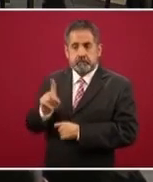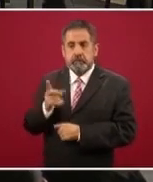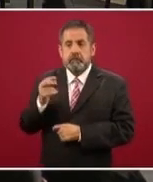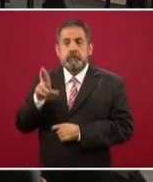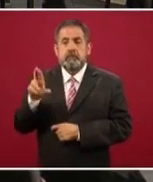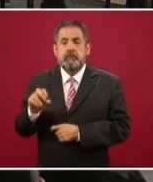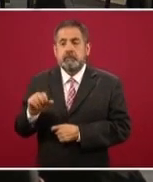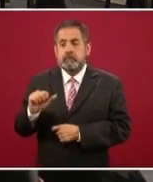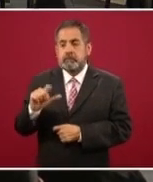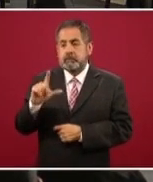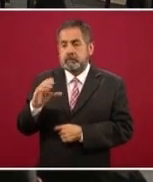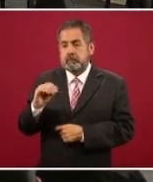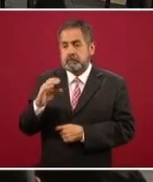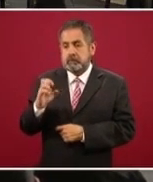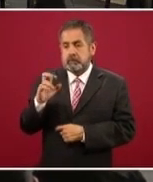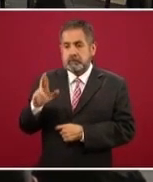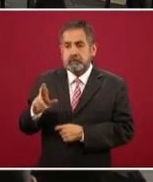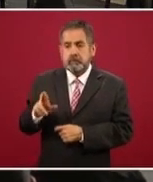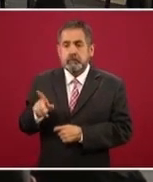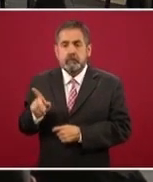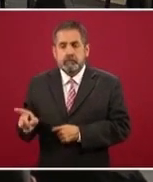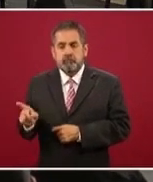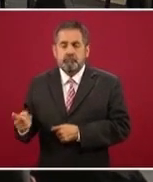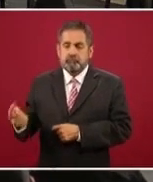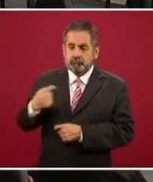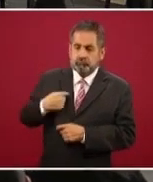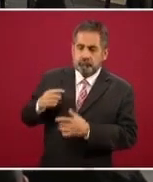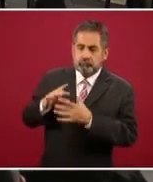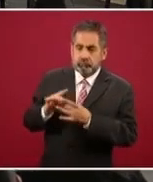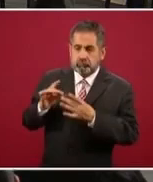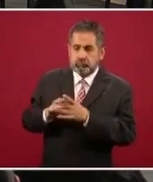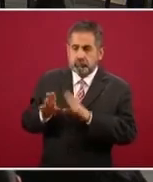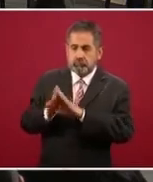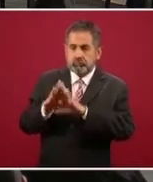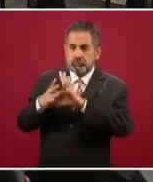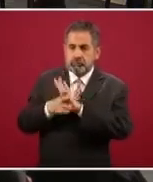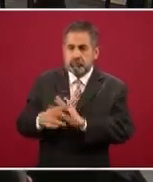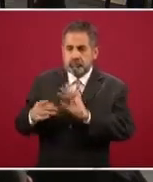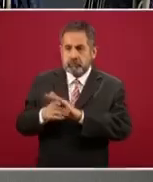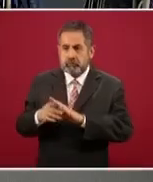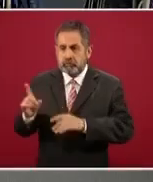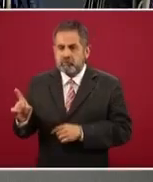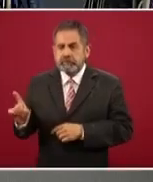doctor Alcocer, ya que nos explicara sobre esto.